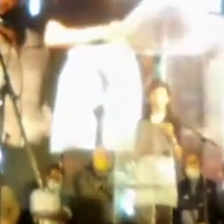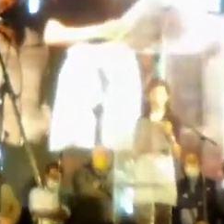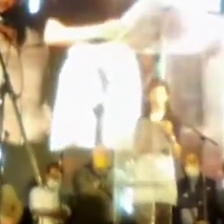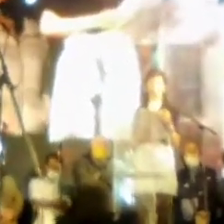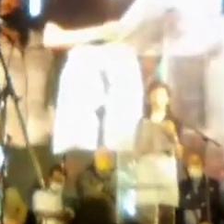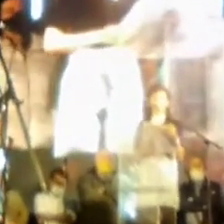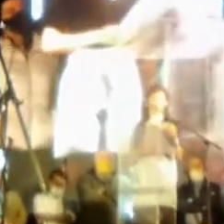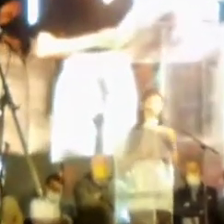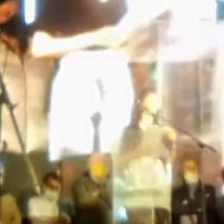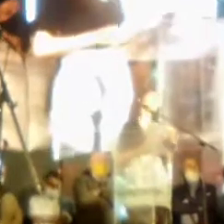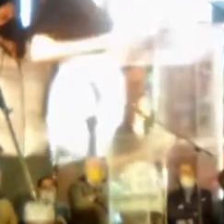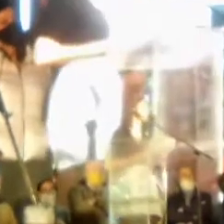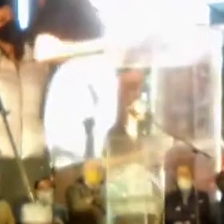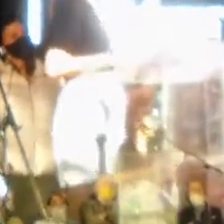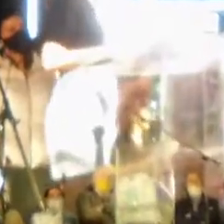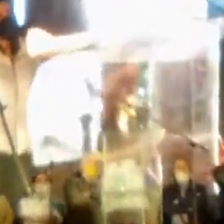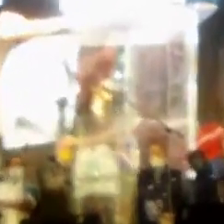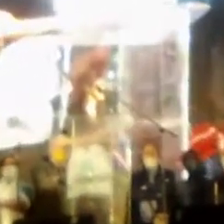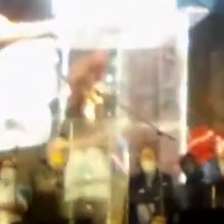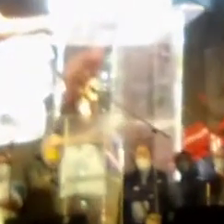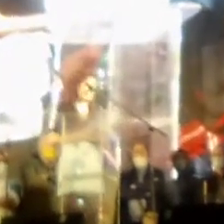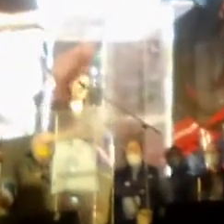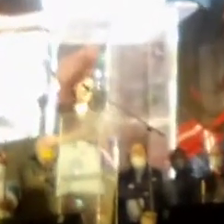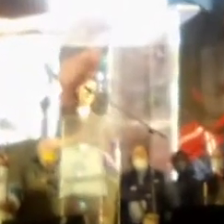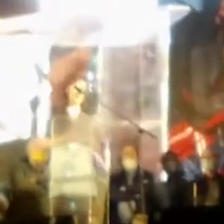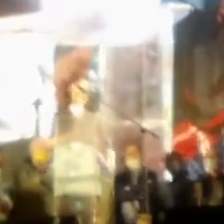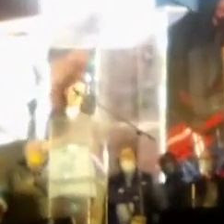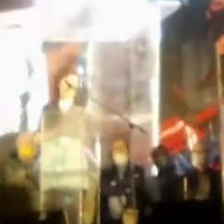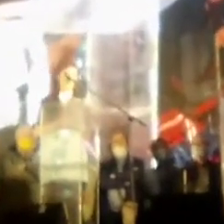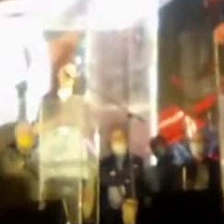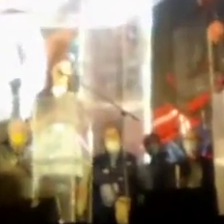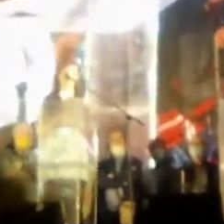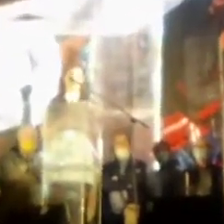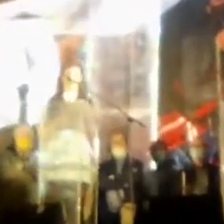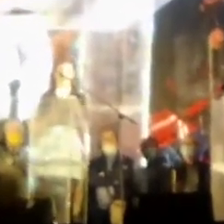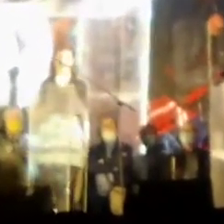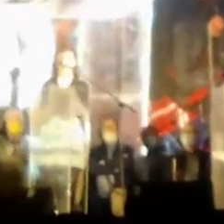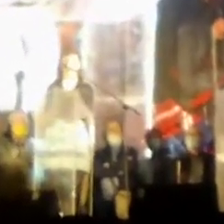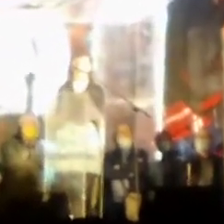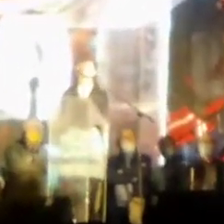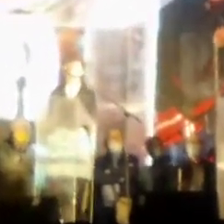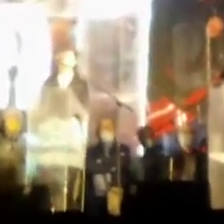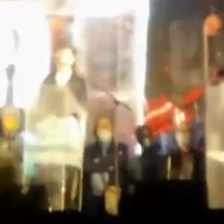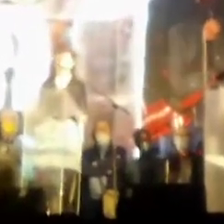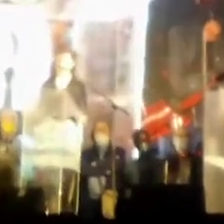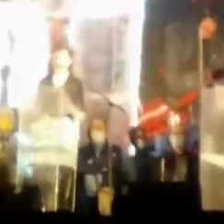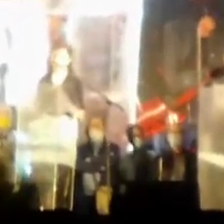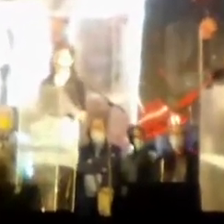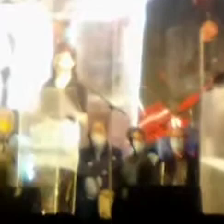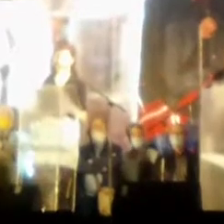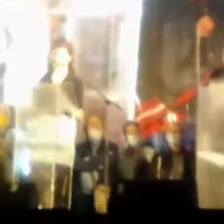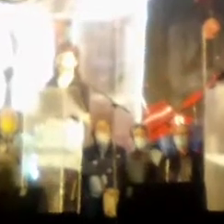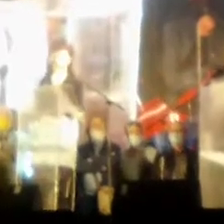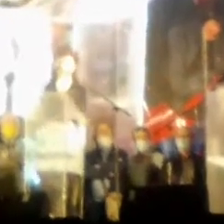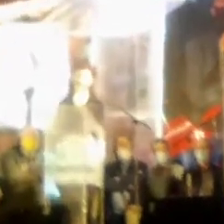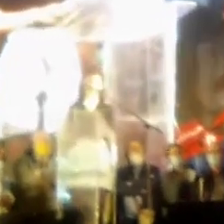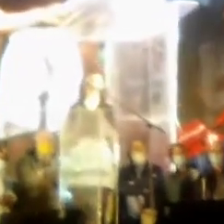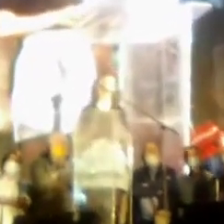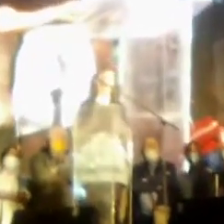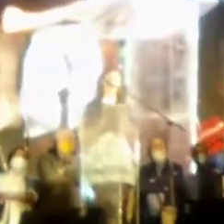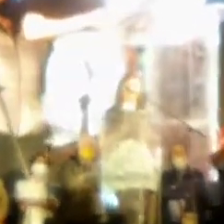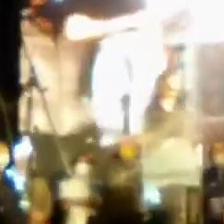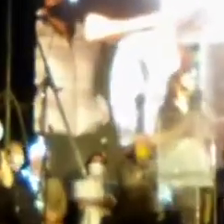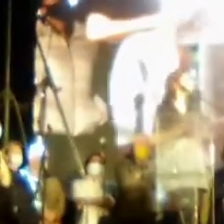de charlar, de escuchar y de forjar entre todas y todos el futuro. Así como conseguimos las 800.000 firmas y sentimos un